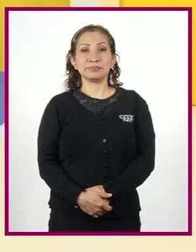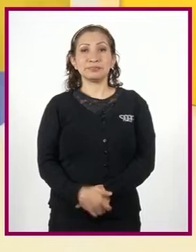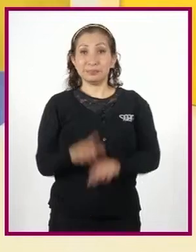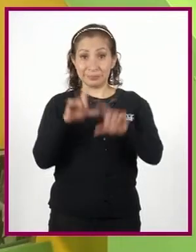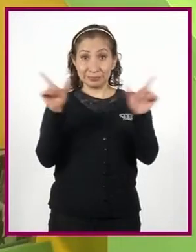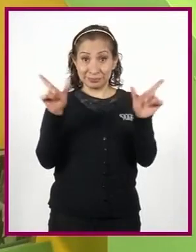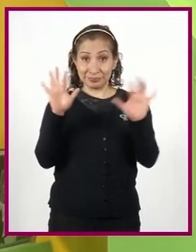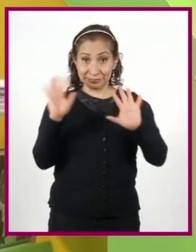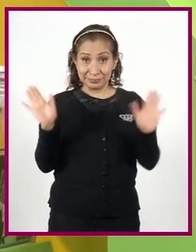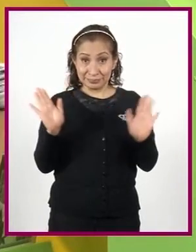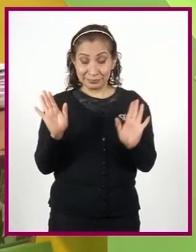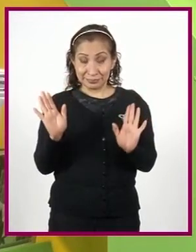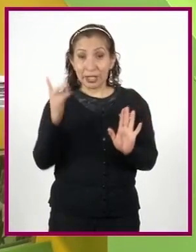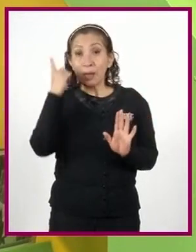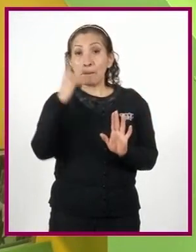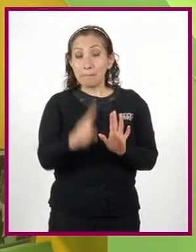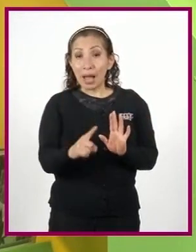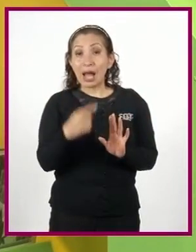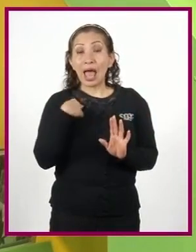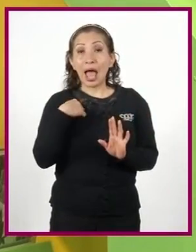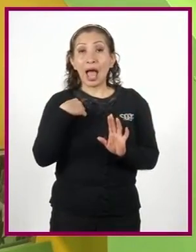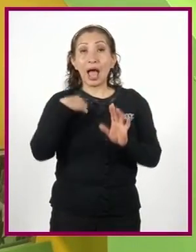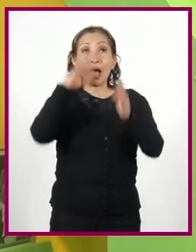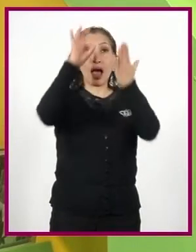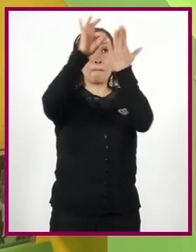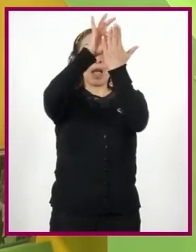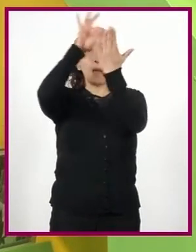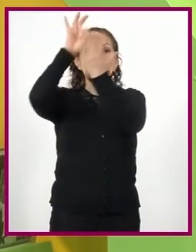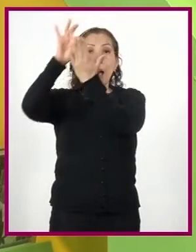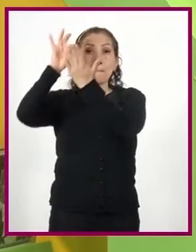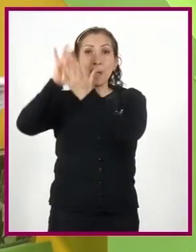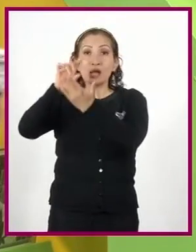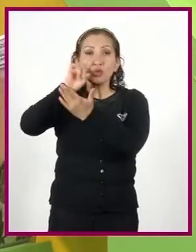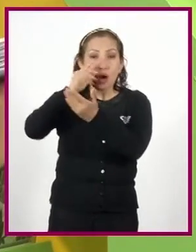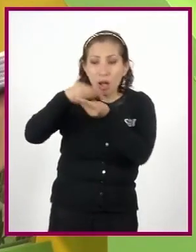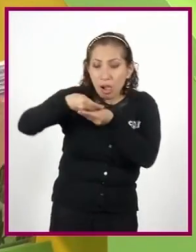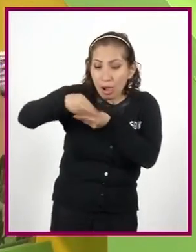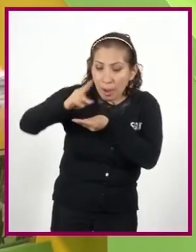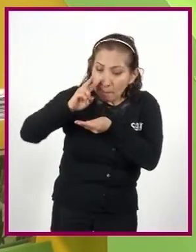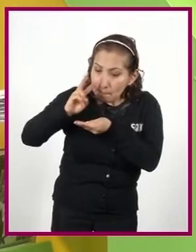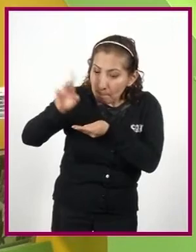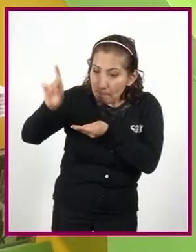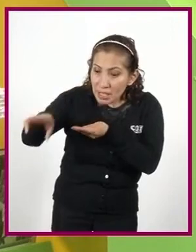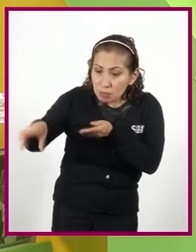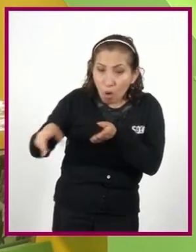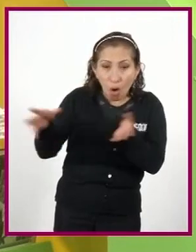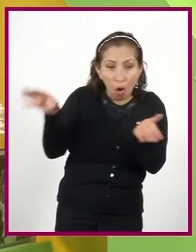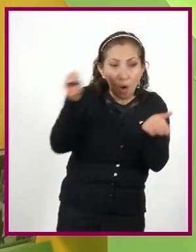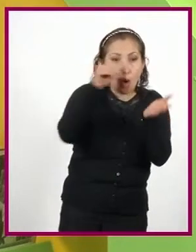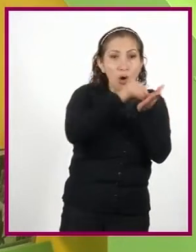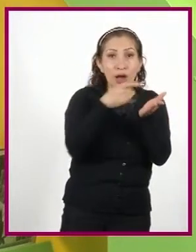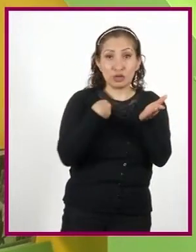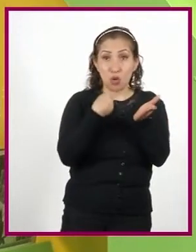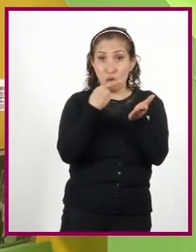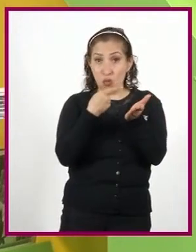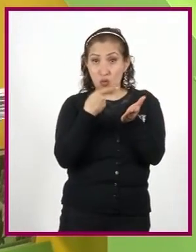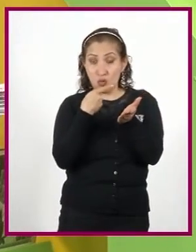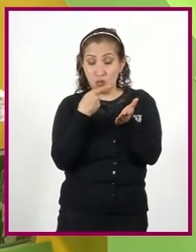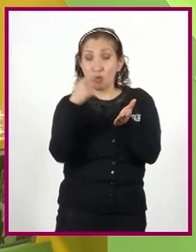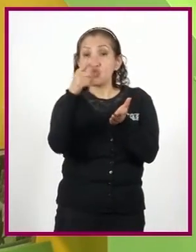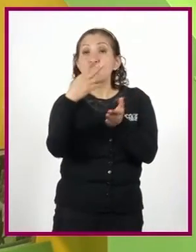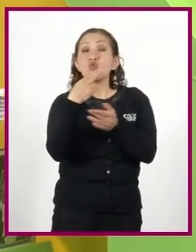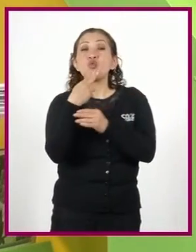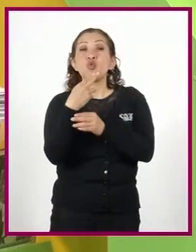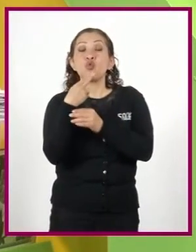¿Listos? Para marcar las casillas que correspondan con las cartas que vaya gritando,